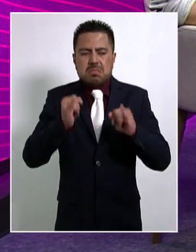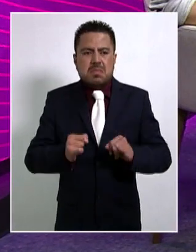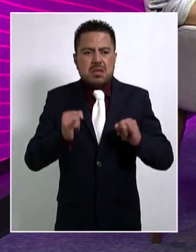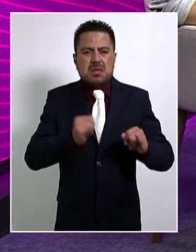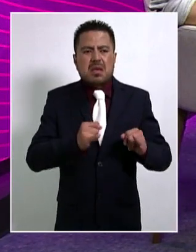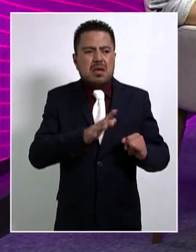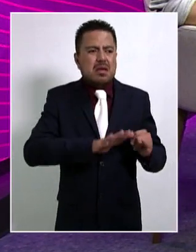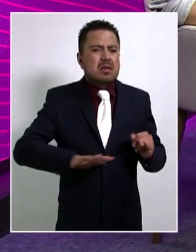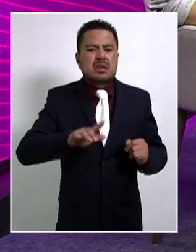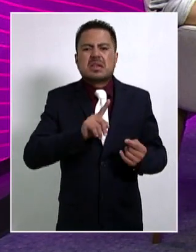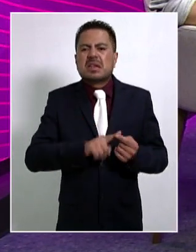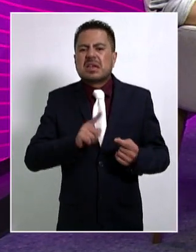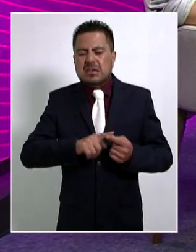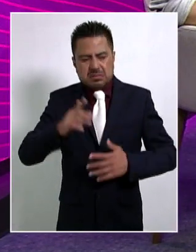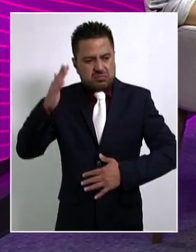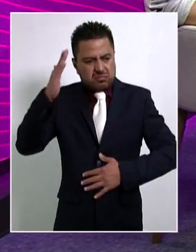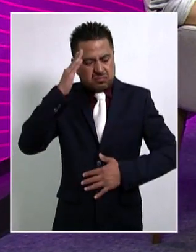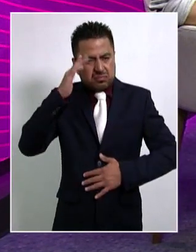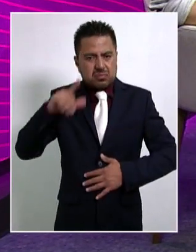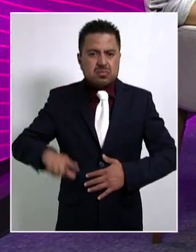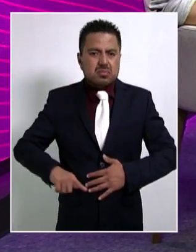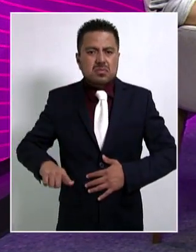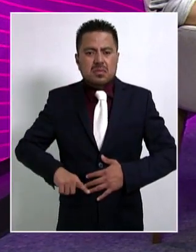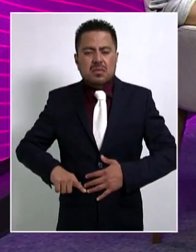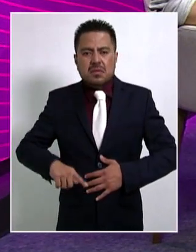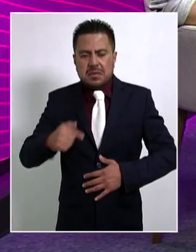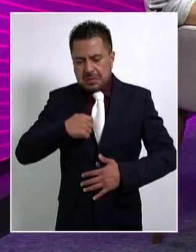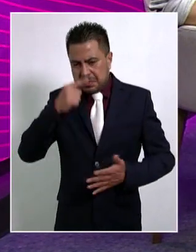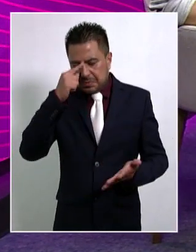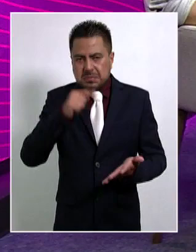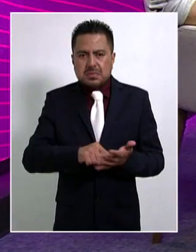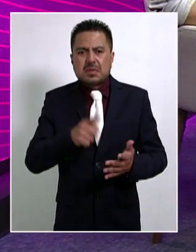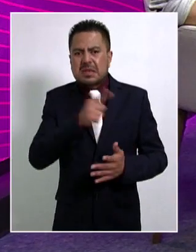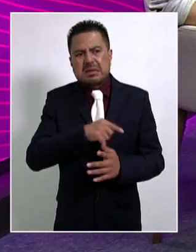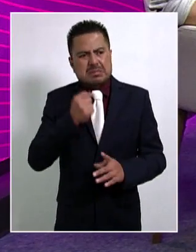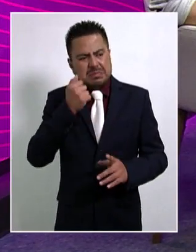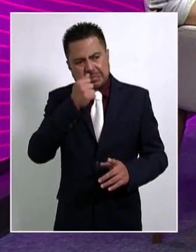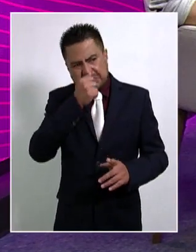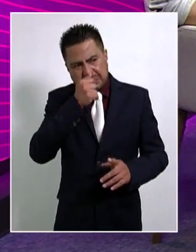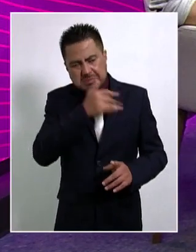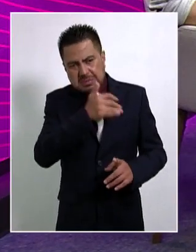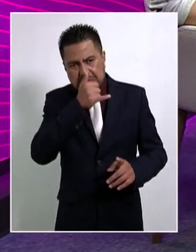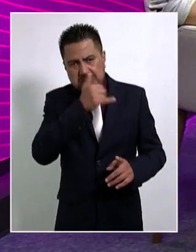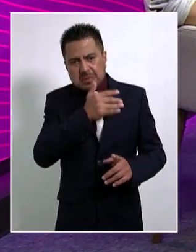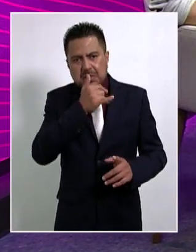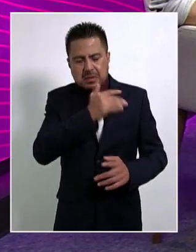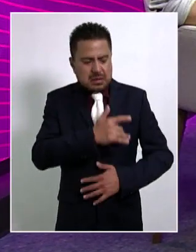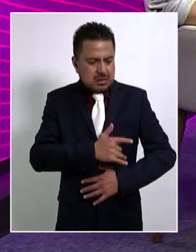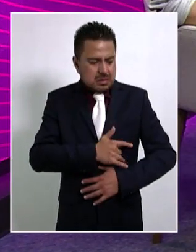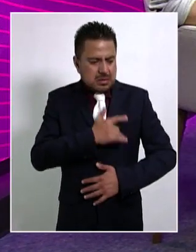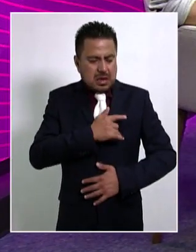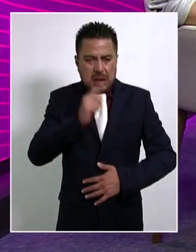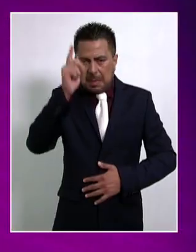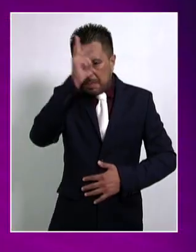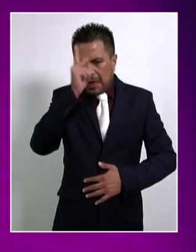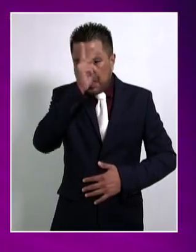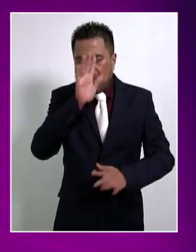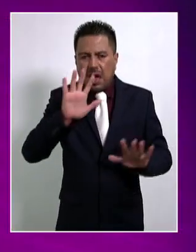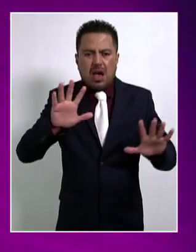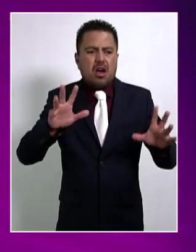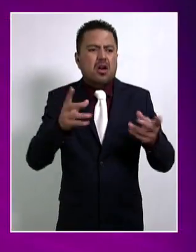independientemente quién esté en el cargo, pienso que apelar a darle un sentido pedagógico a